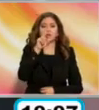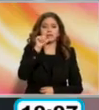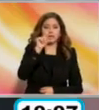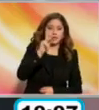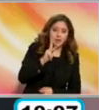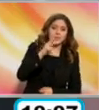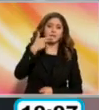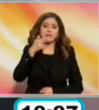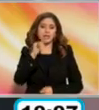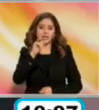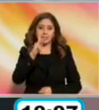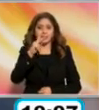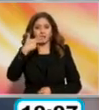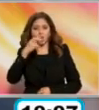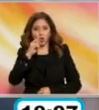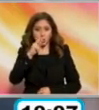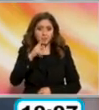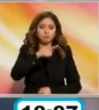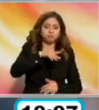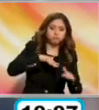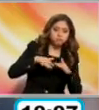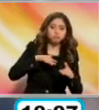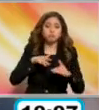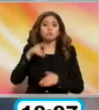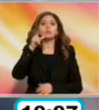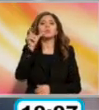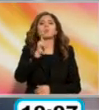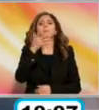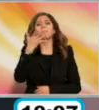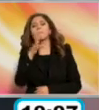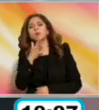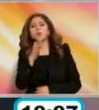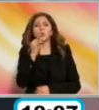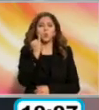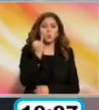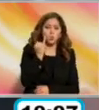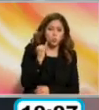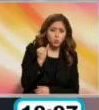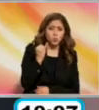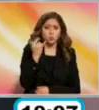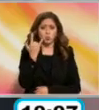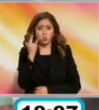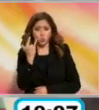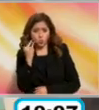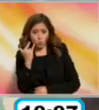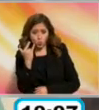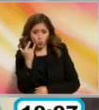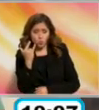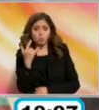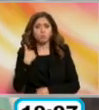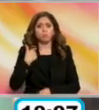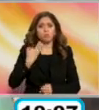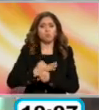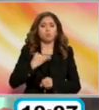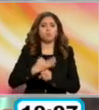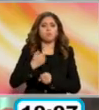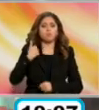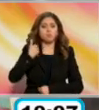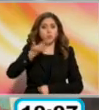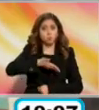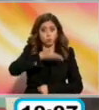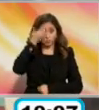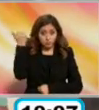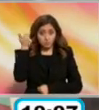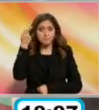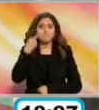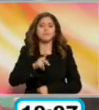track. Oye, ¿a mediados de qué saldrá el material discográfico? ¿Junio, julio? Todavía no sabemos, estamos todavía como cuadrando la